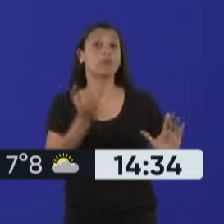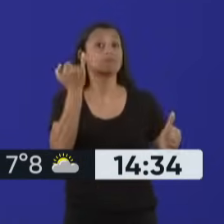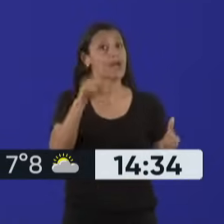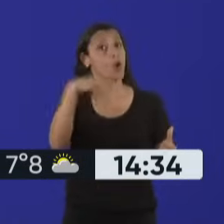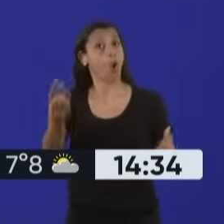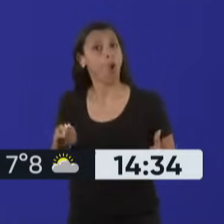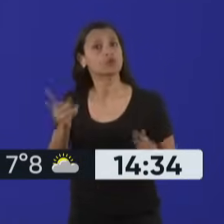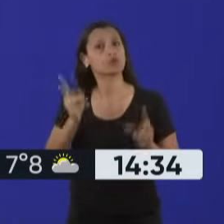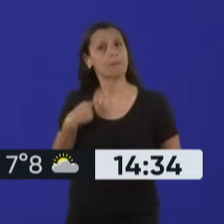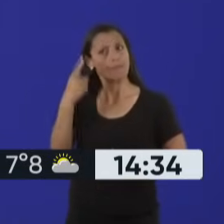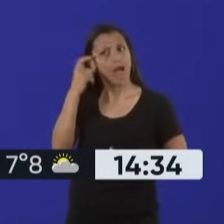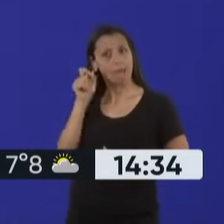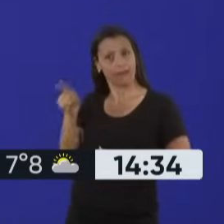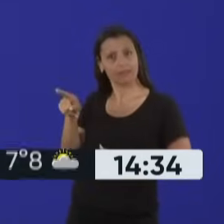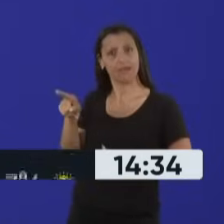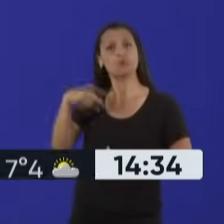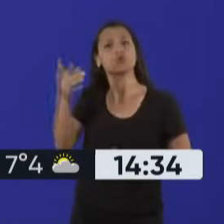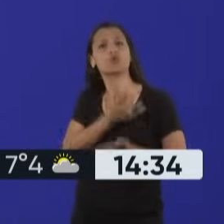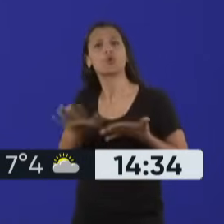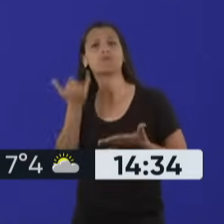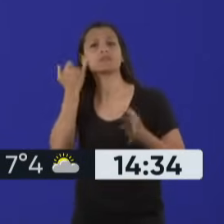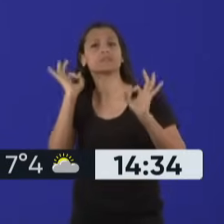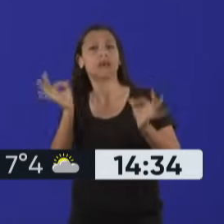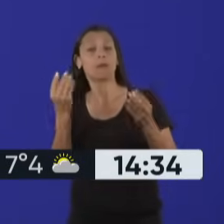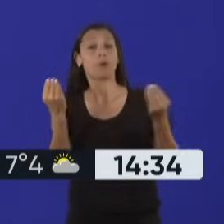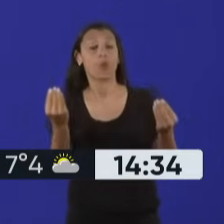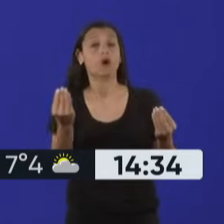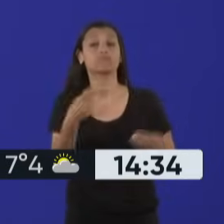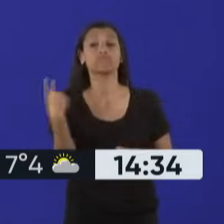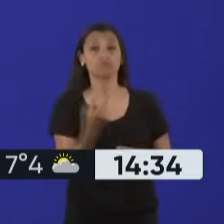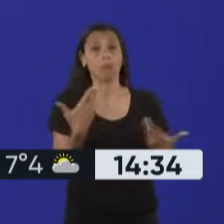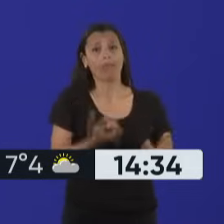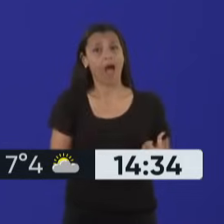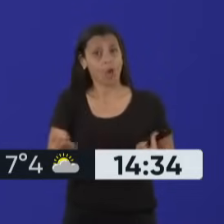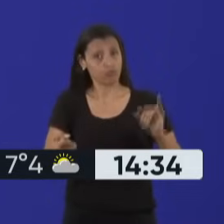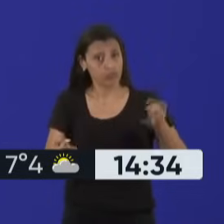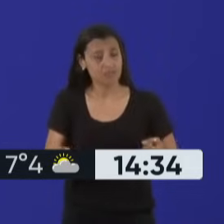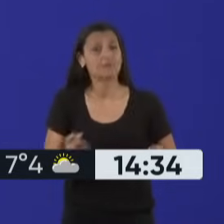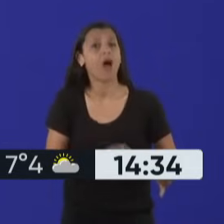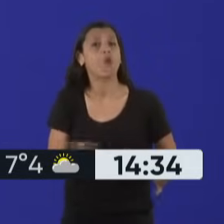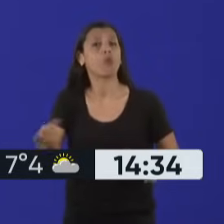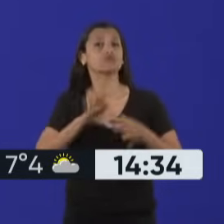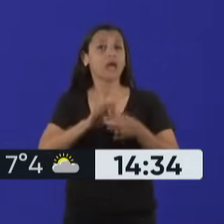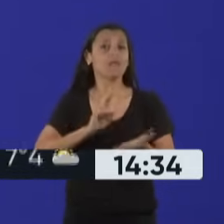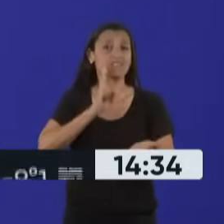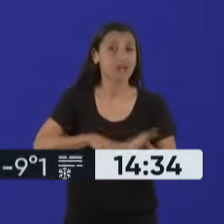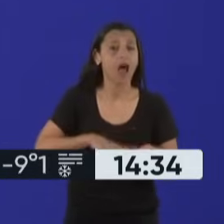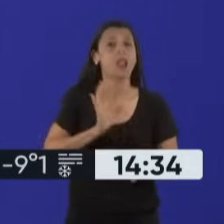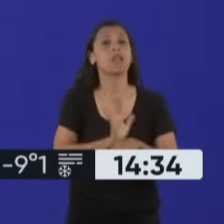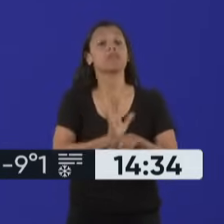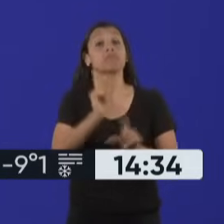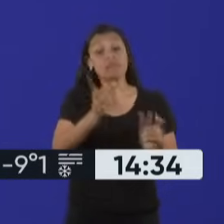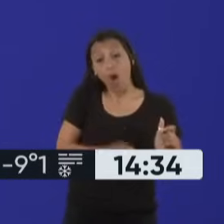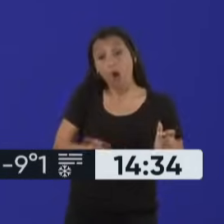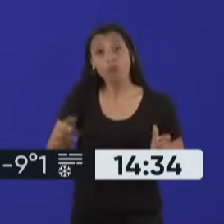lección, que uno podía hacer un ajuste fiscal y que el